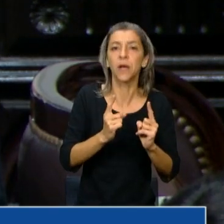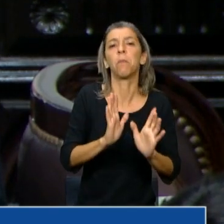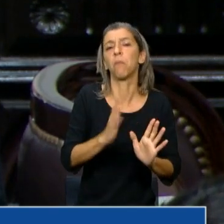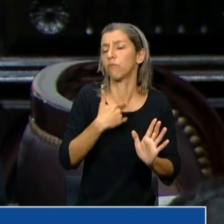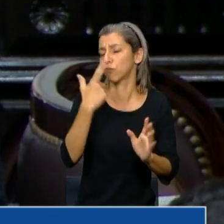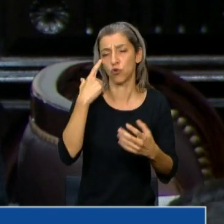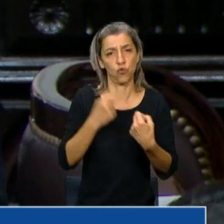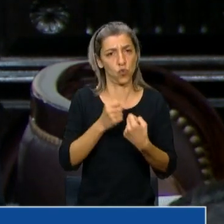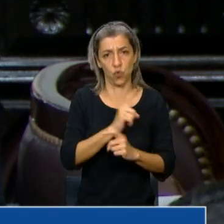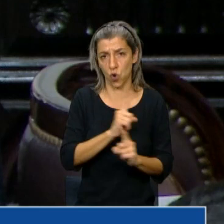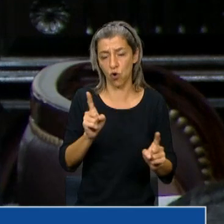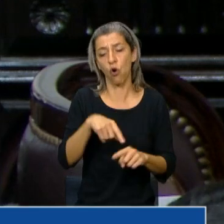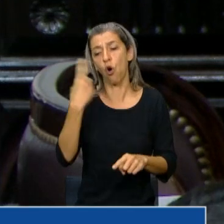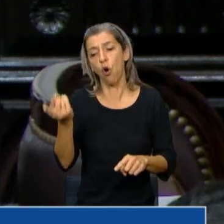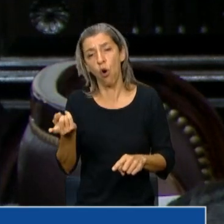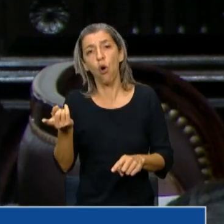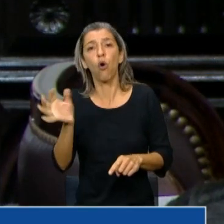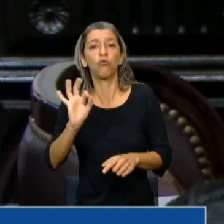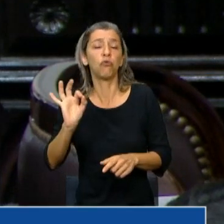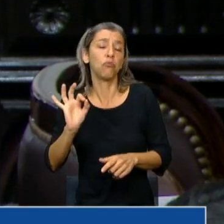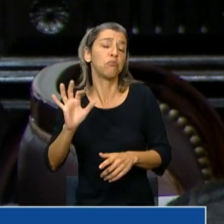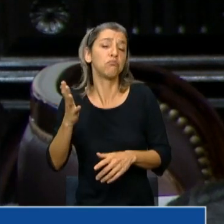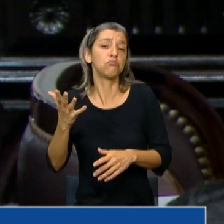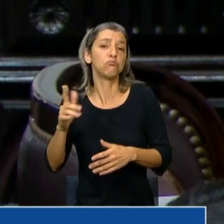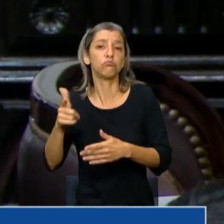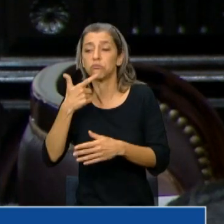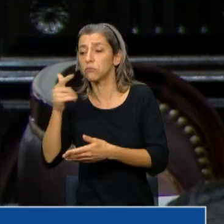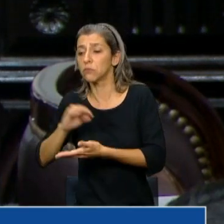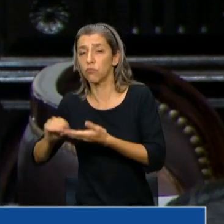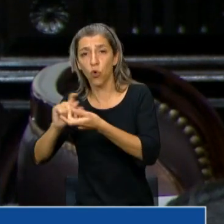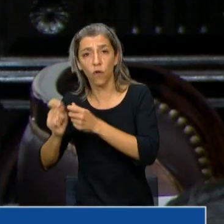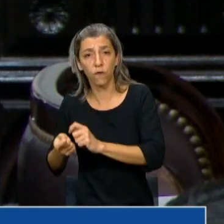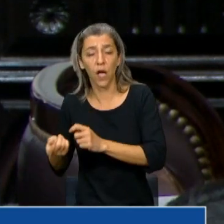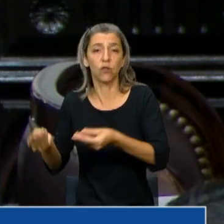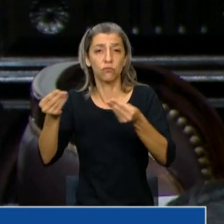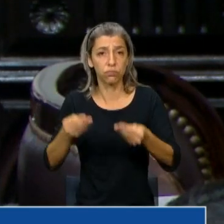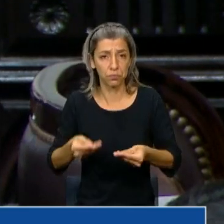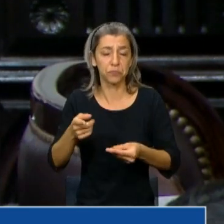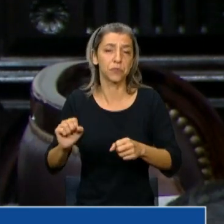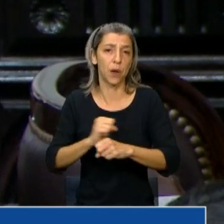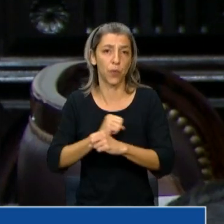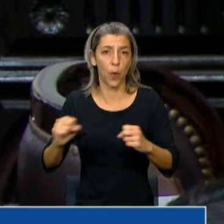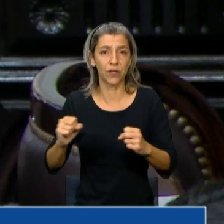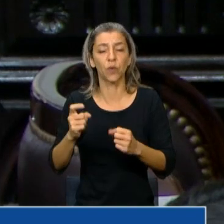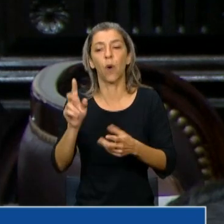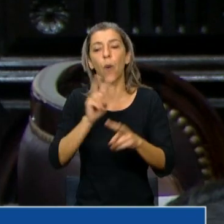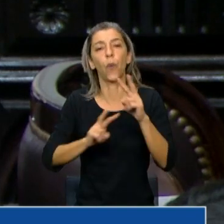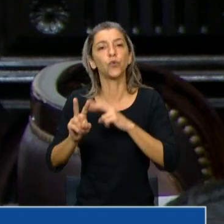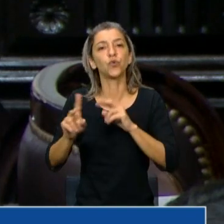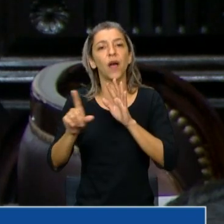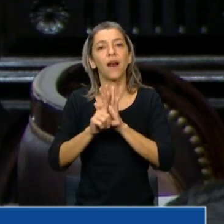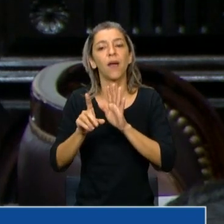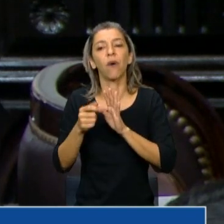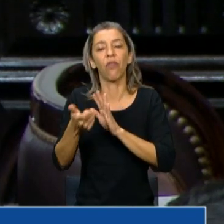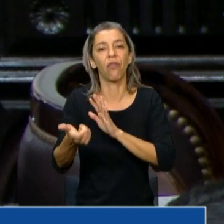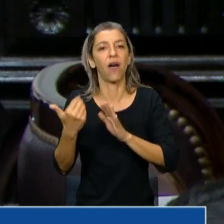explicar, o aprobamos las modificaciones que en términos de protección y de lograr ese equilibrio del que